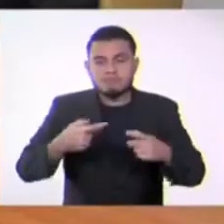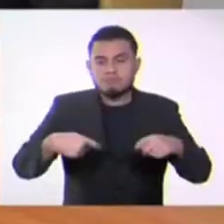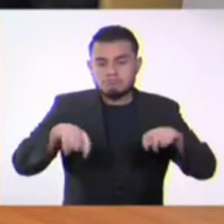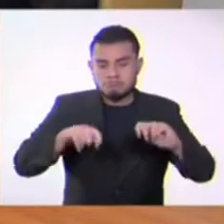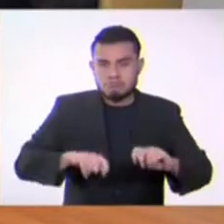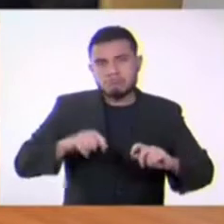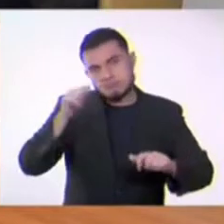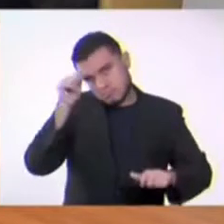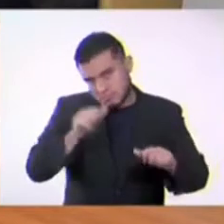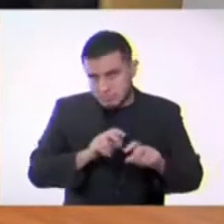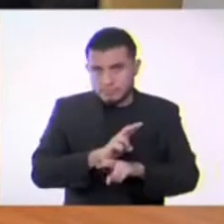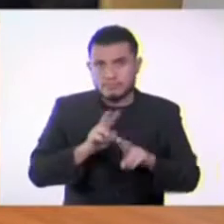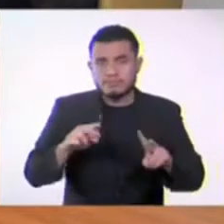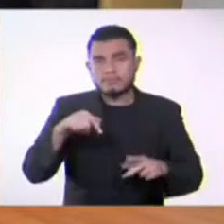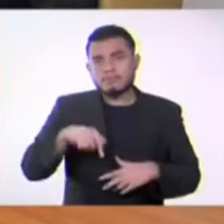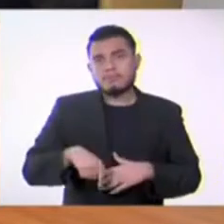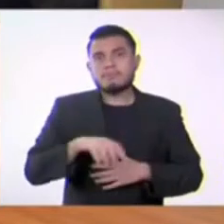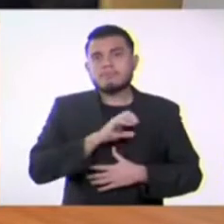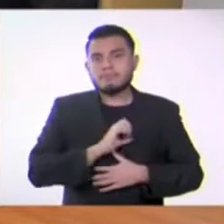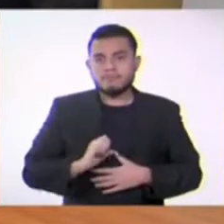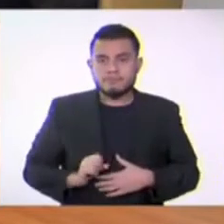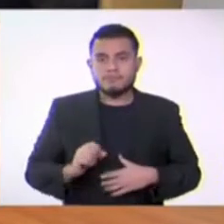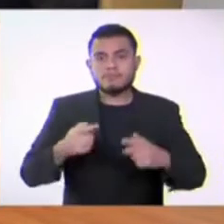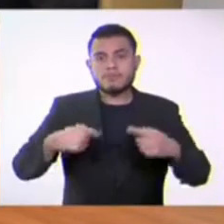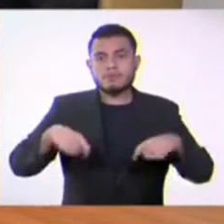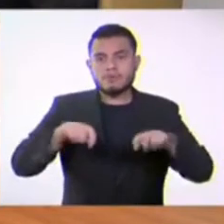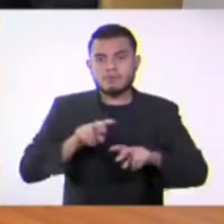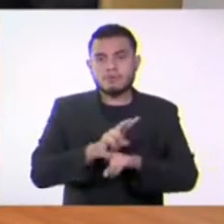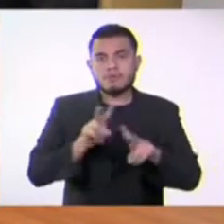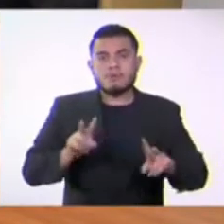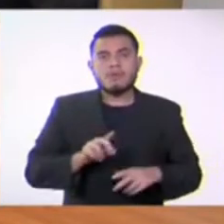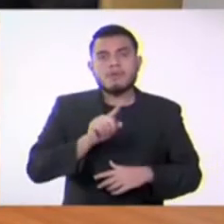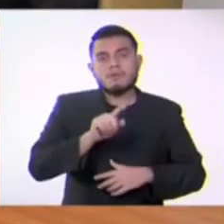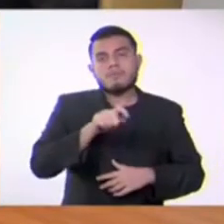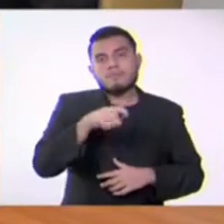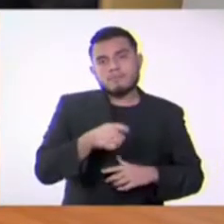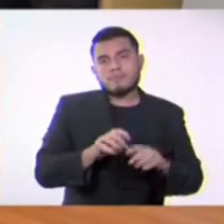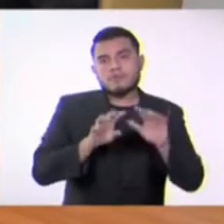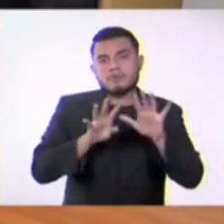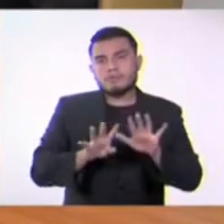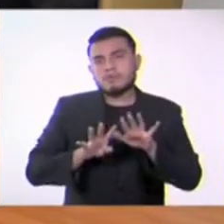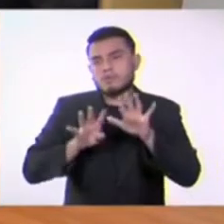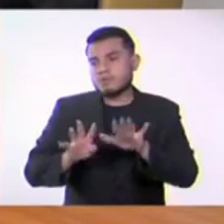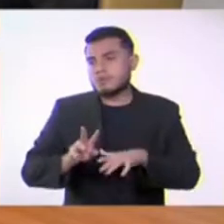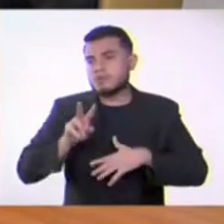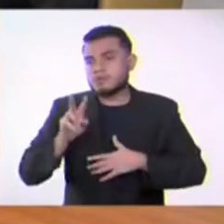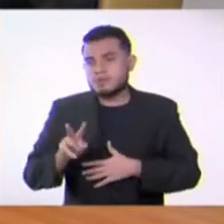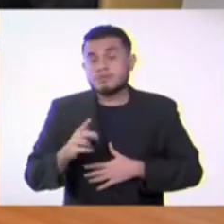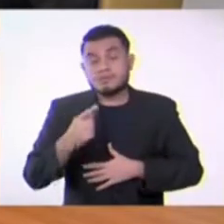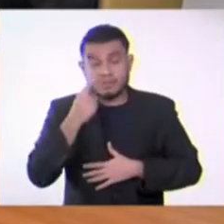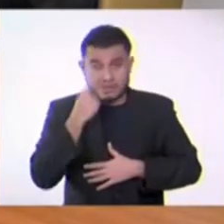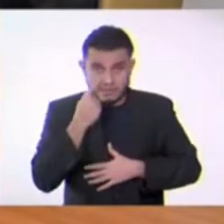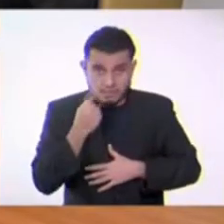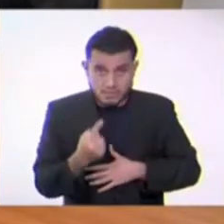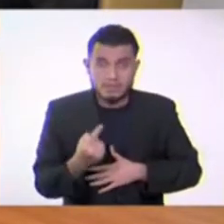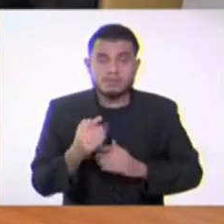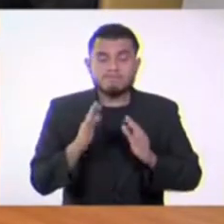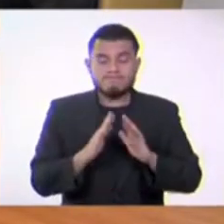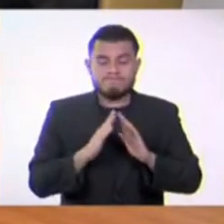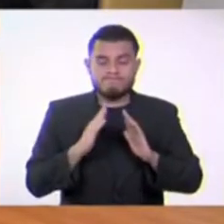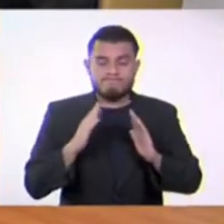paz. En El Salvador hemos firmado los acuerdos de paz en el año 92. Entonces van habiendo señales de